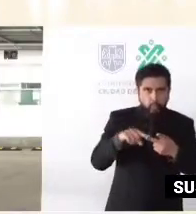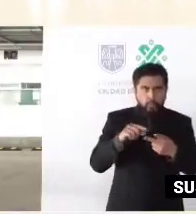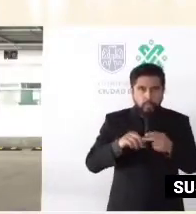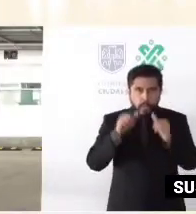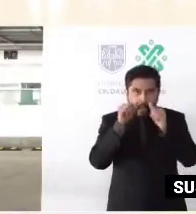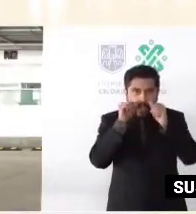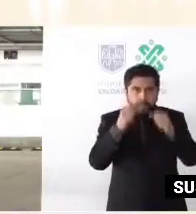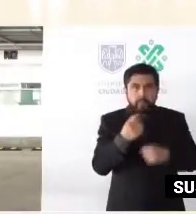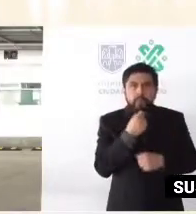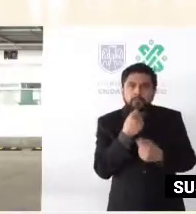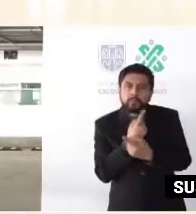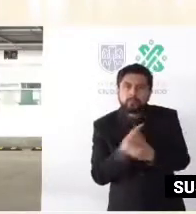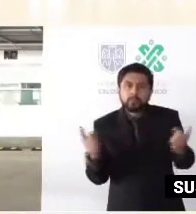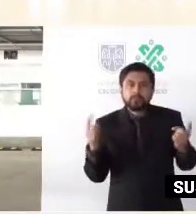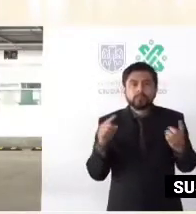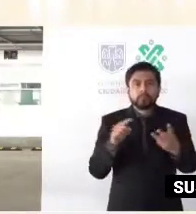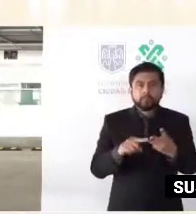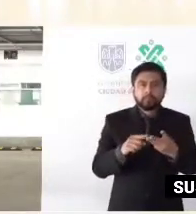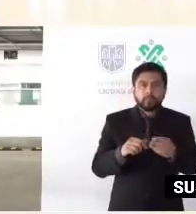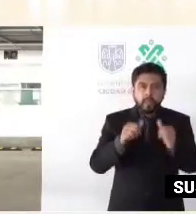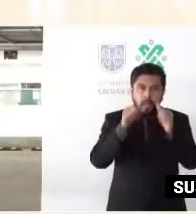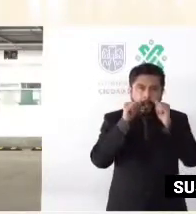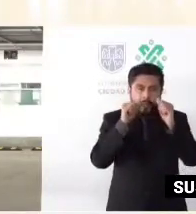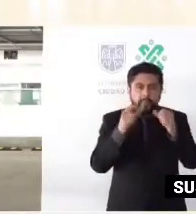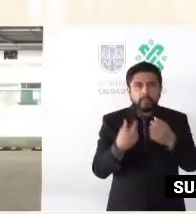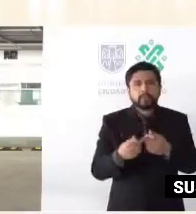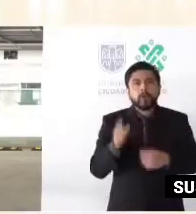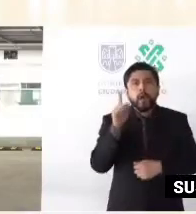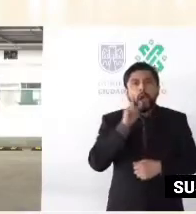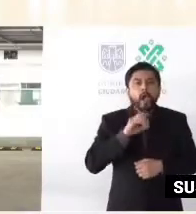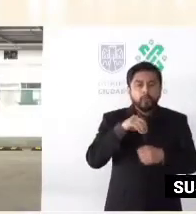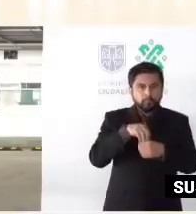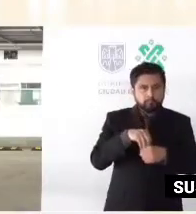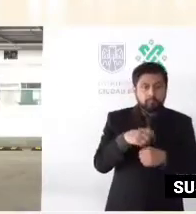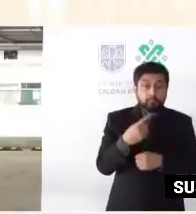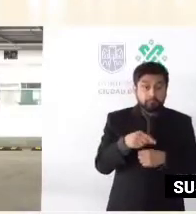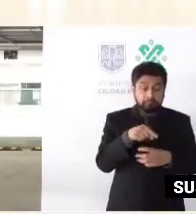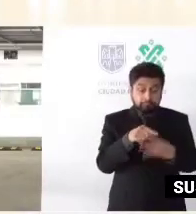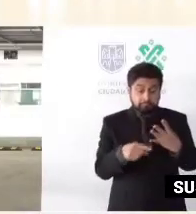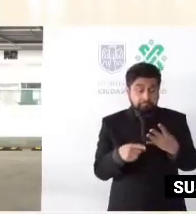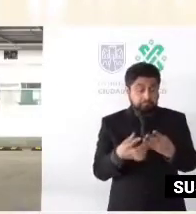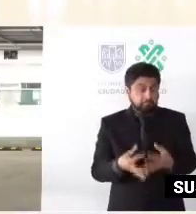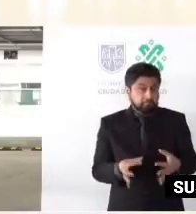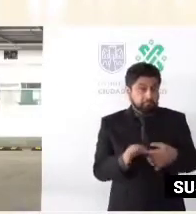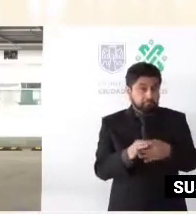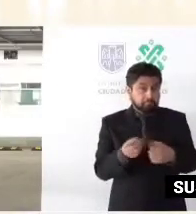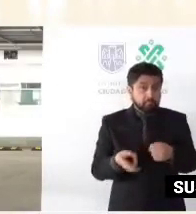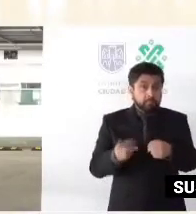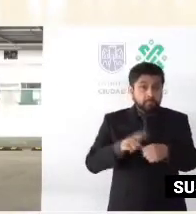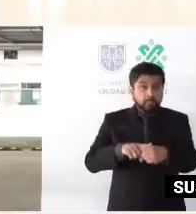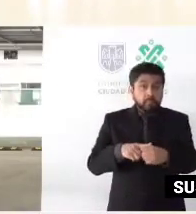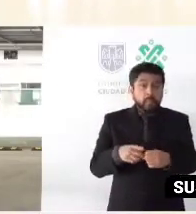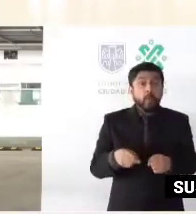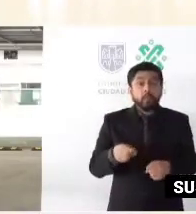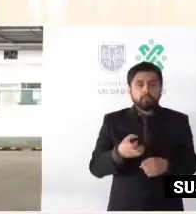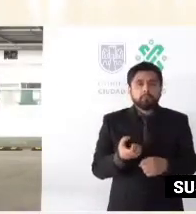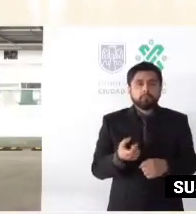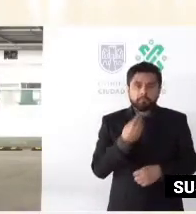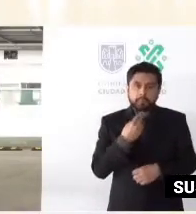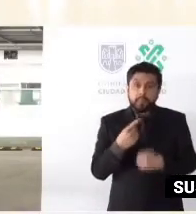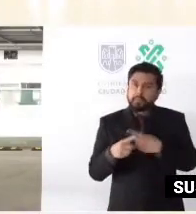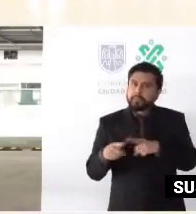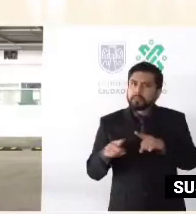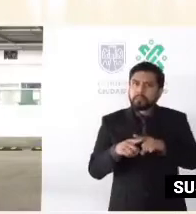atención pediátrica y atención ginecobstétrica. Además, va a tener un área reforzada de